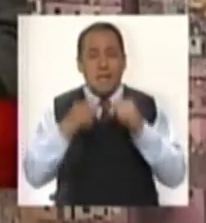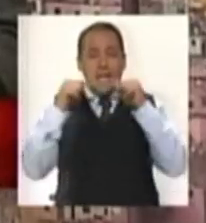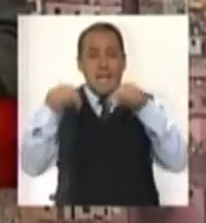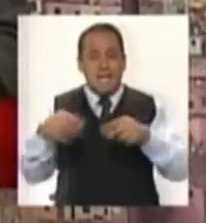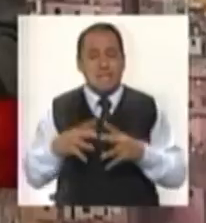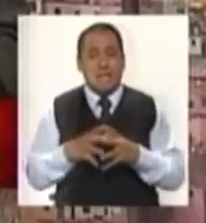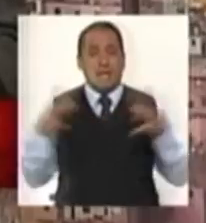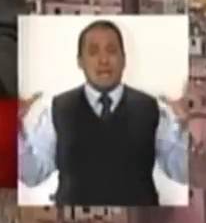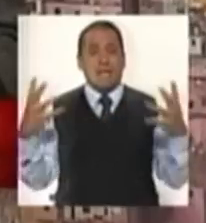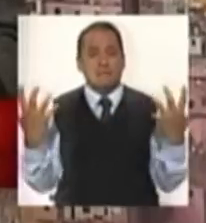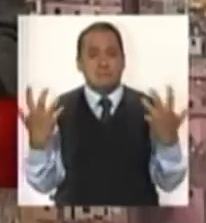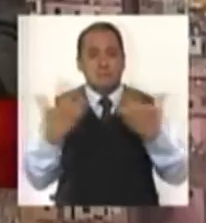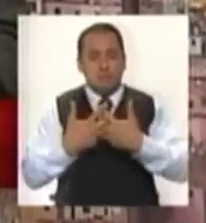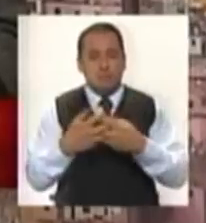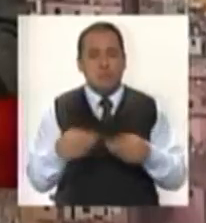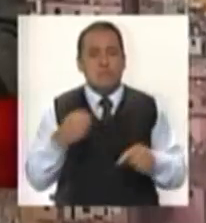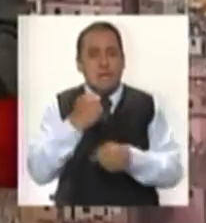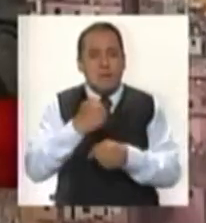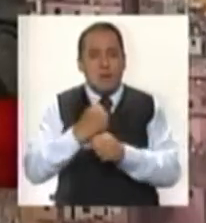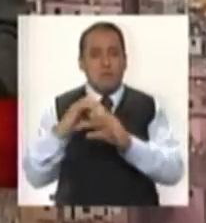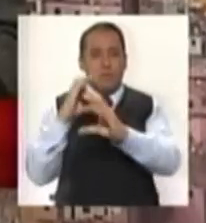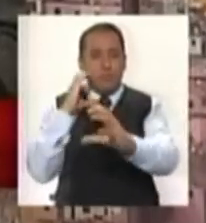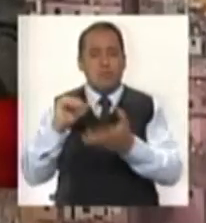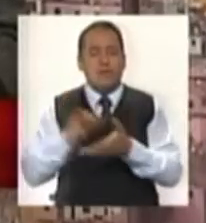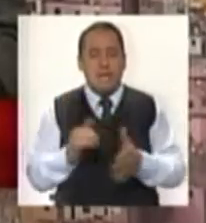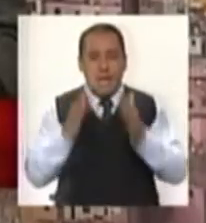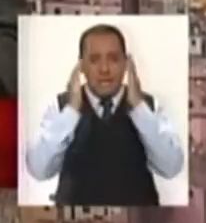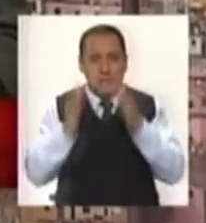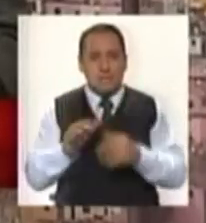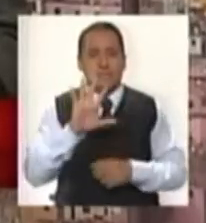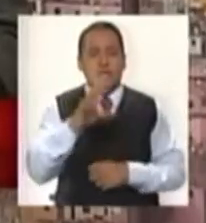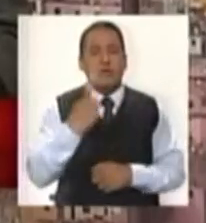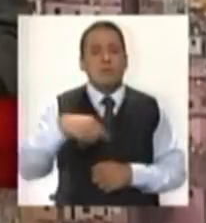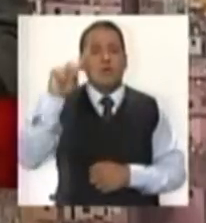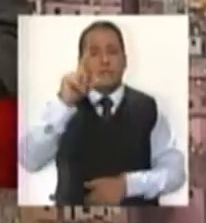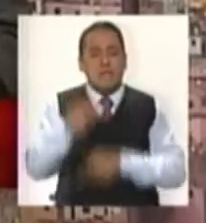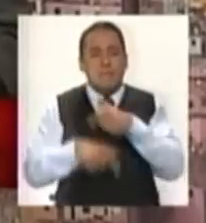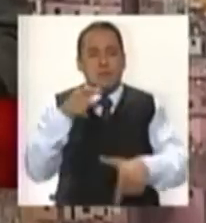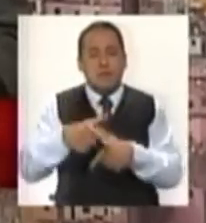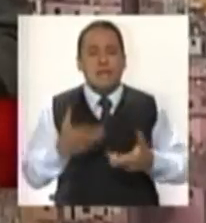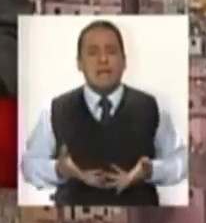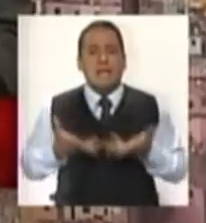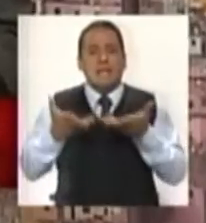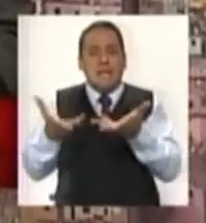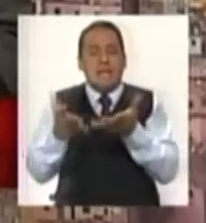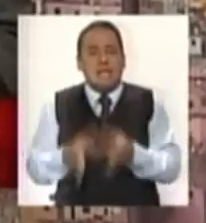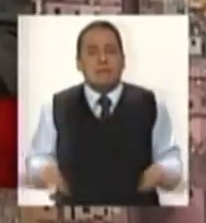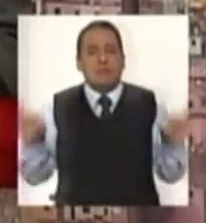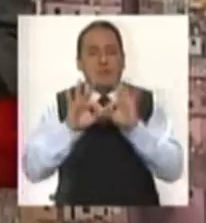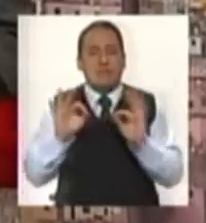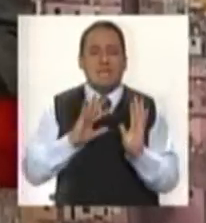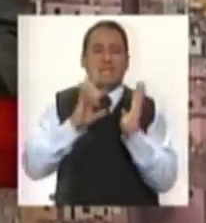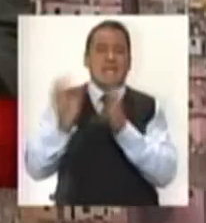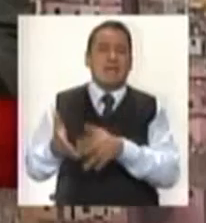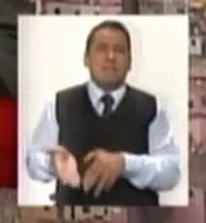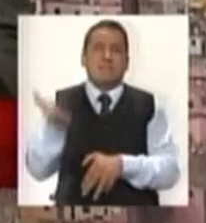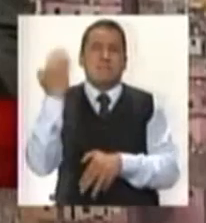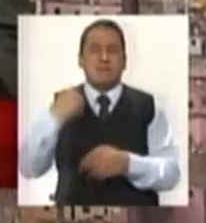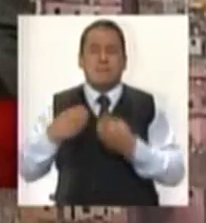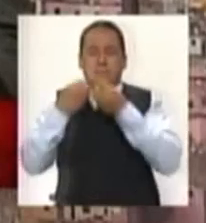gran sistema integrado de transporte que atenderá 5 millones de personas, que le dará a Lima la oportunidad de dejar atrás el